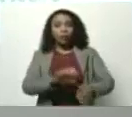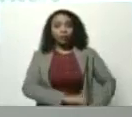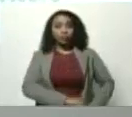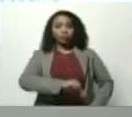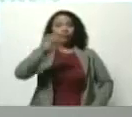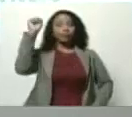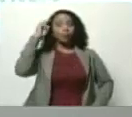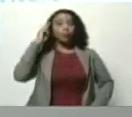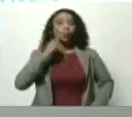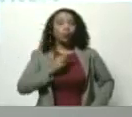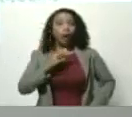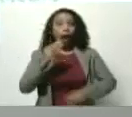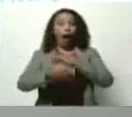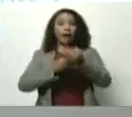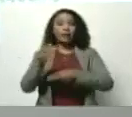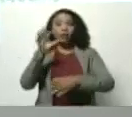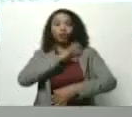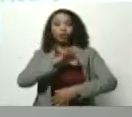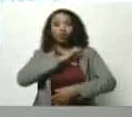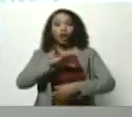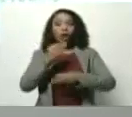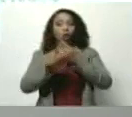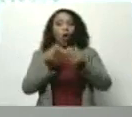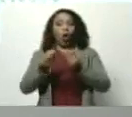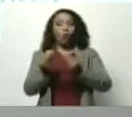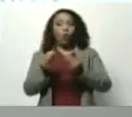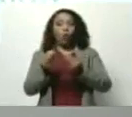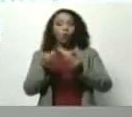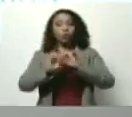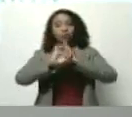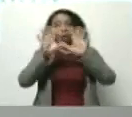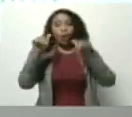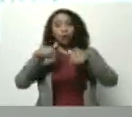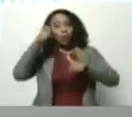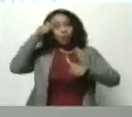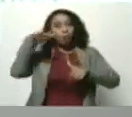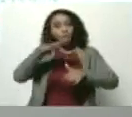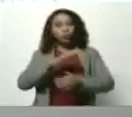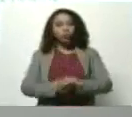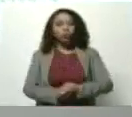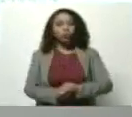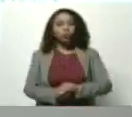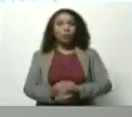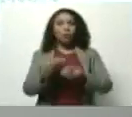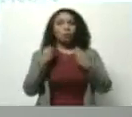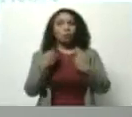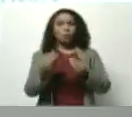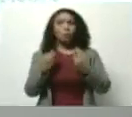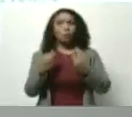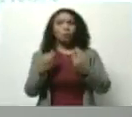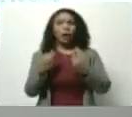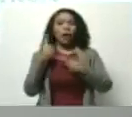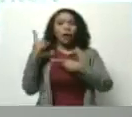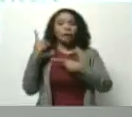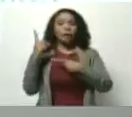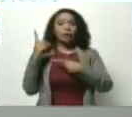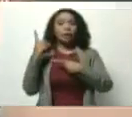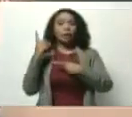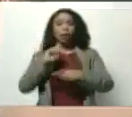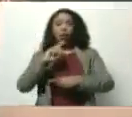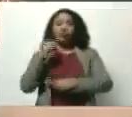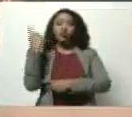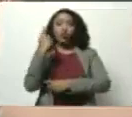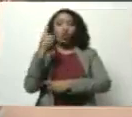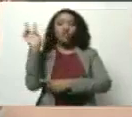para restaurar la soberanía de este pueblo del suelo y para darle estas riquezas no sólo a